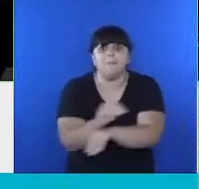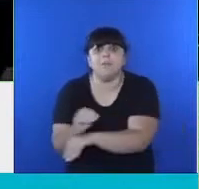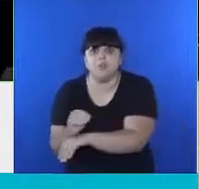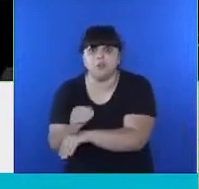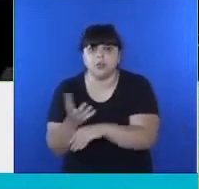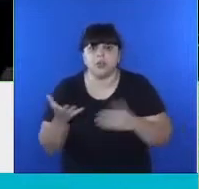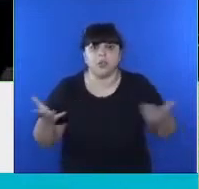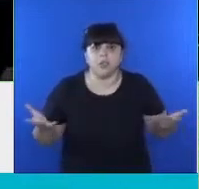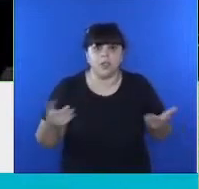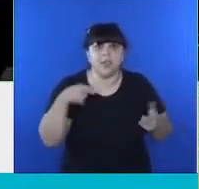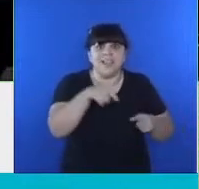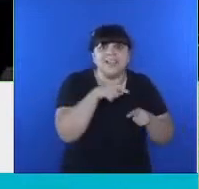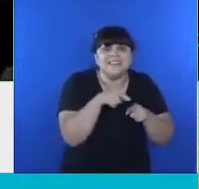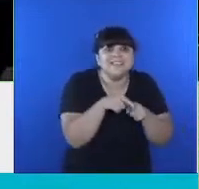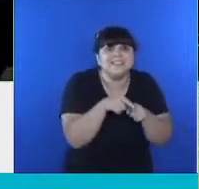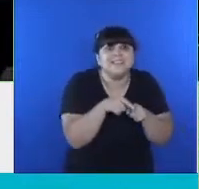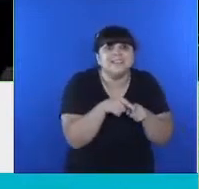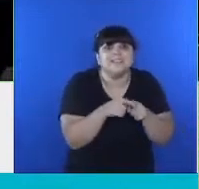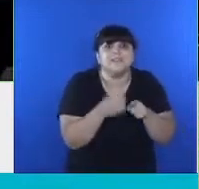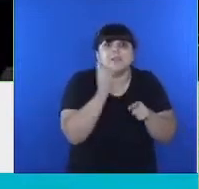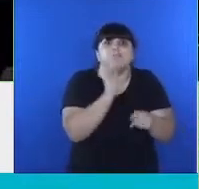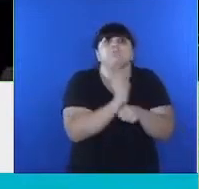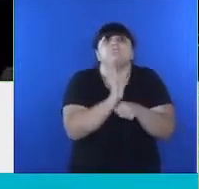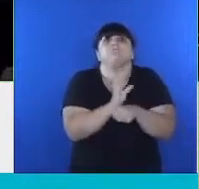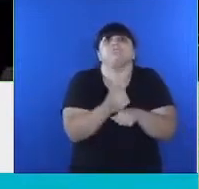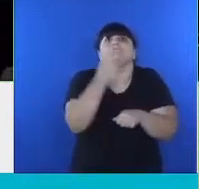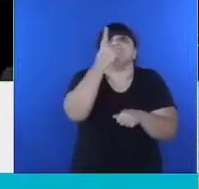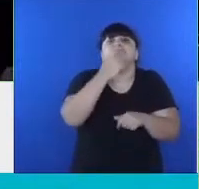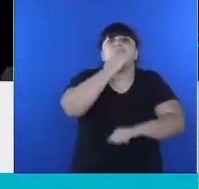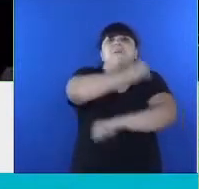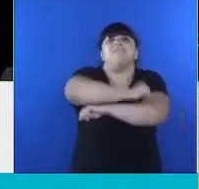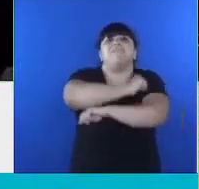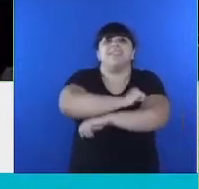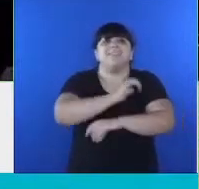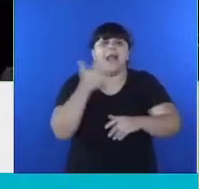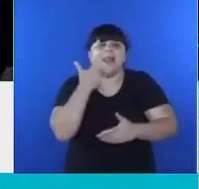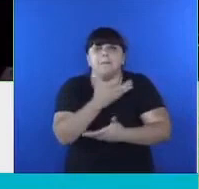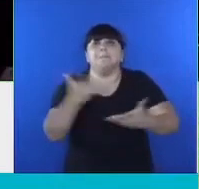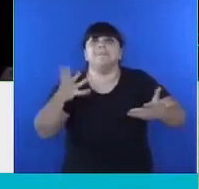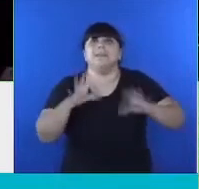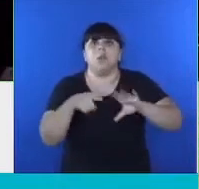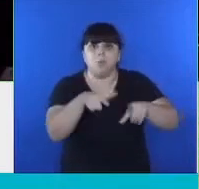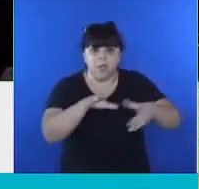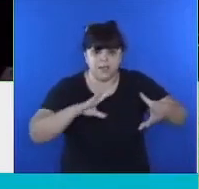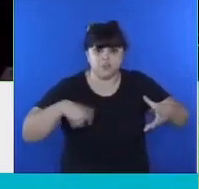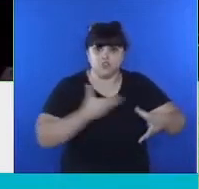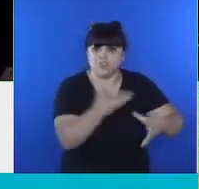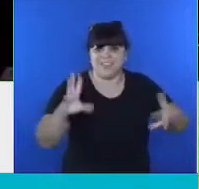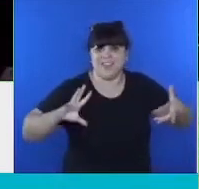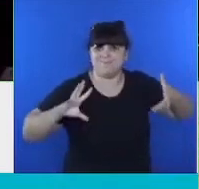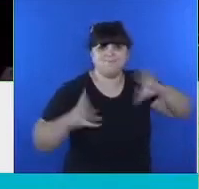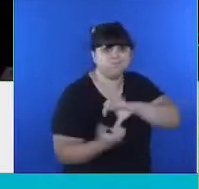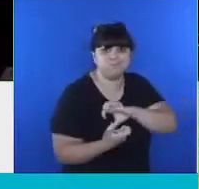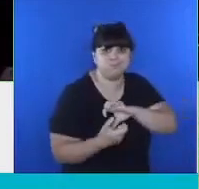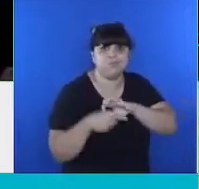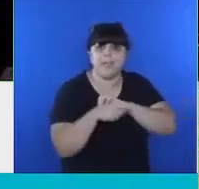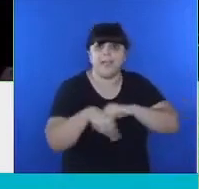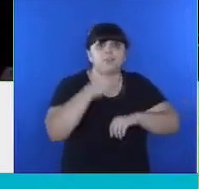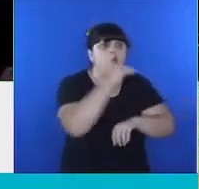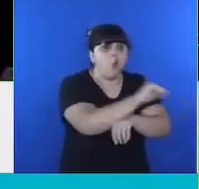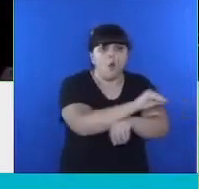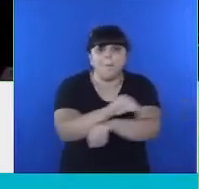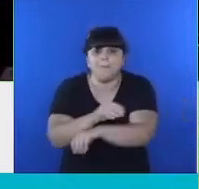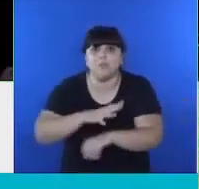son el primer paredón o la primer ventana, como lo quieran ver, del conflicto social. Es la contención de los